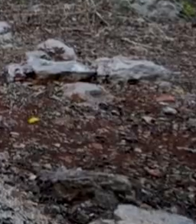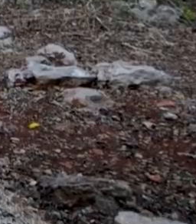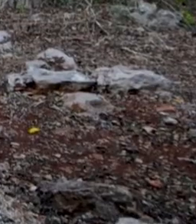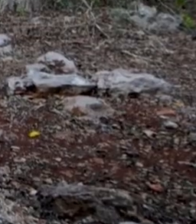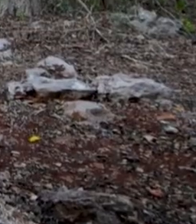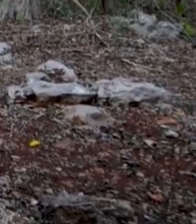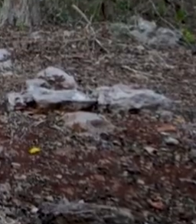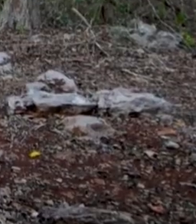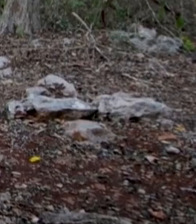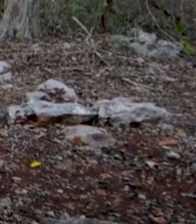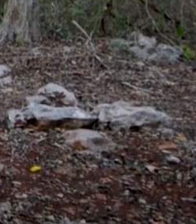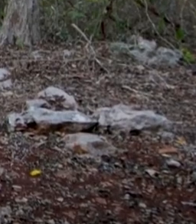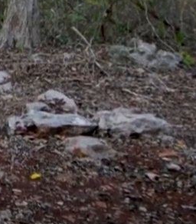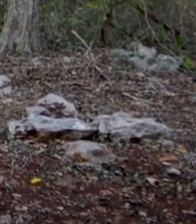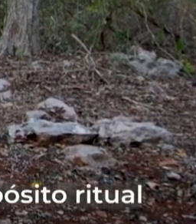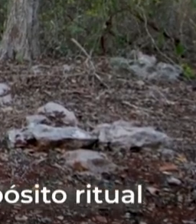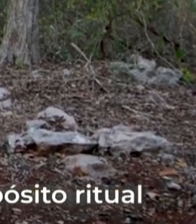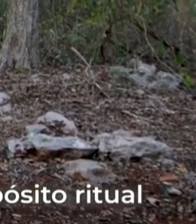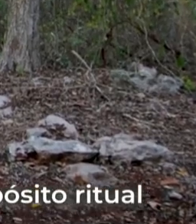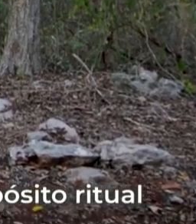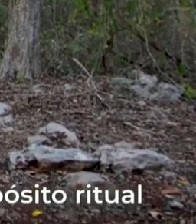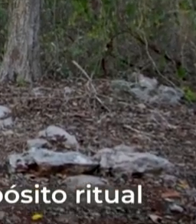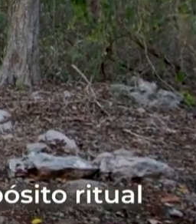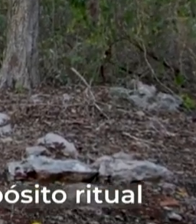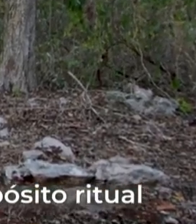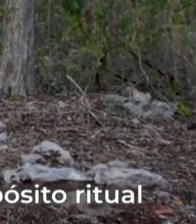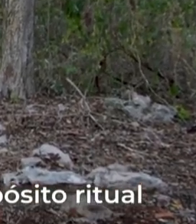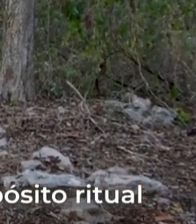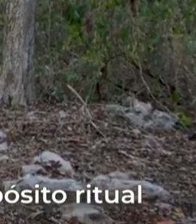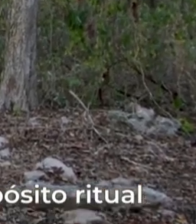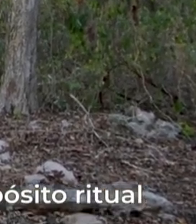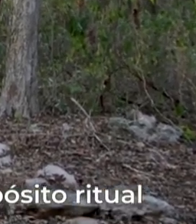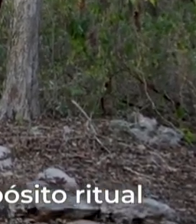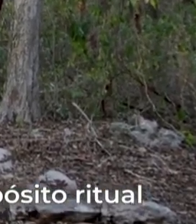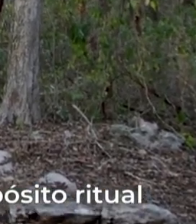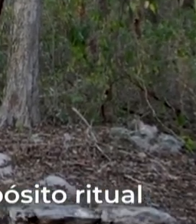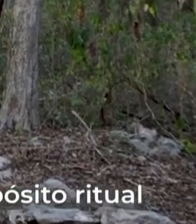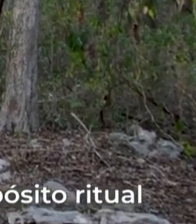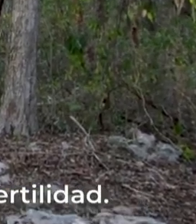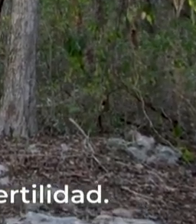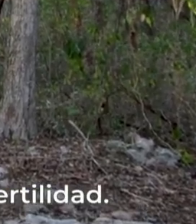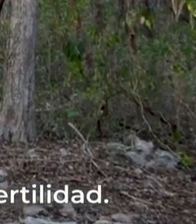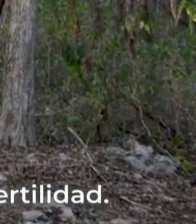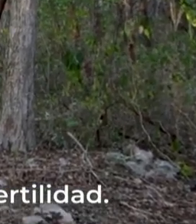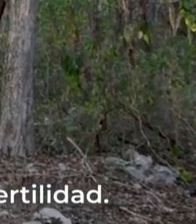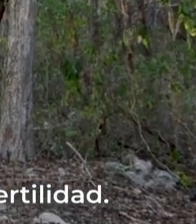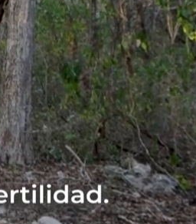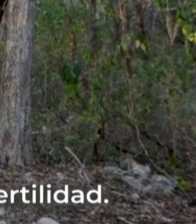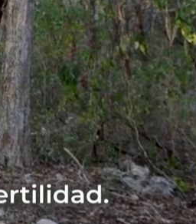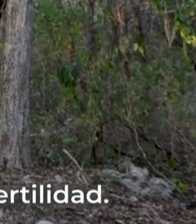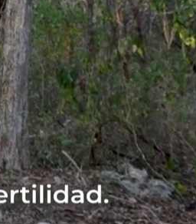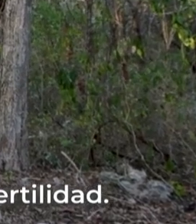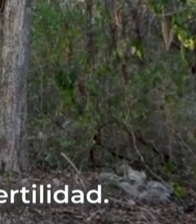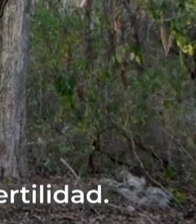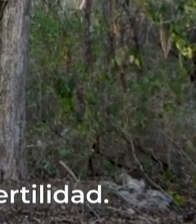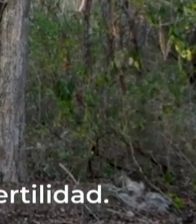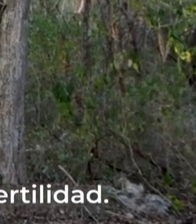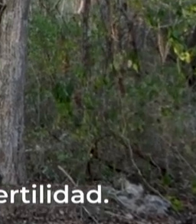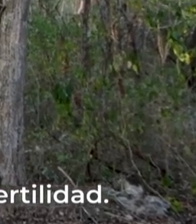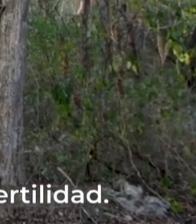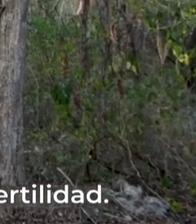Es digno de especial atención que buena parte de las construcciones con propósito ritual parecen estar asociadas con